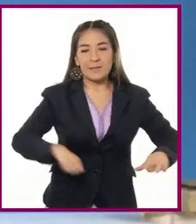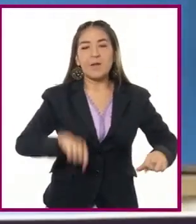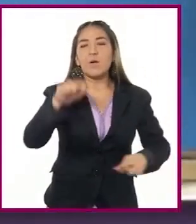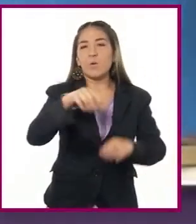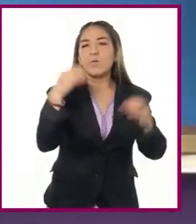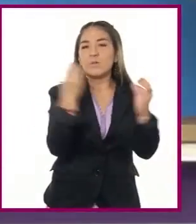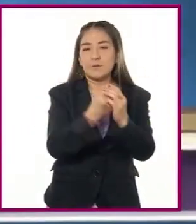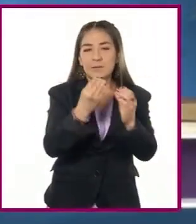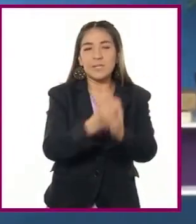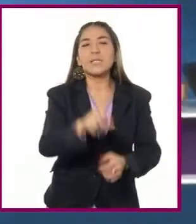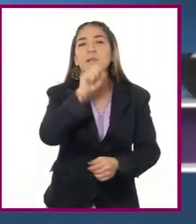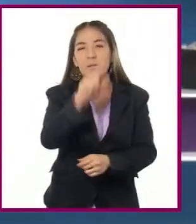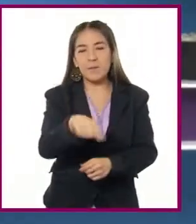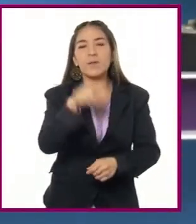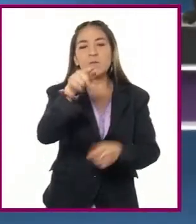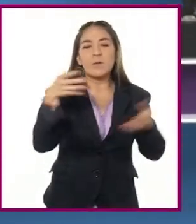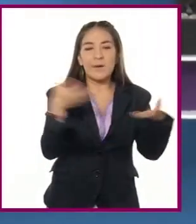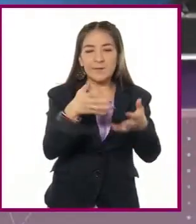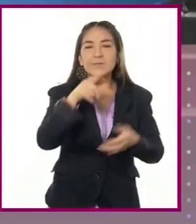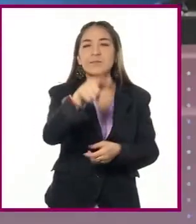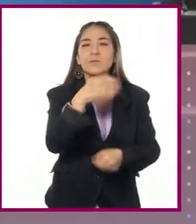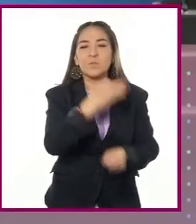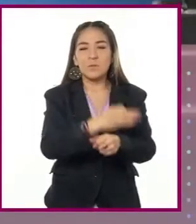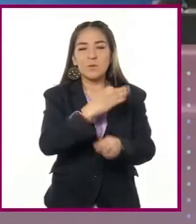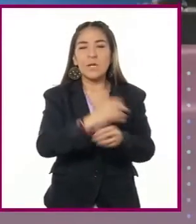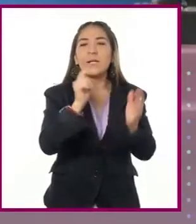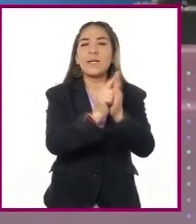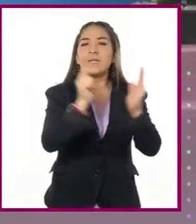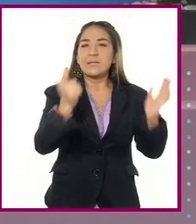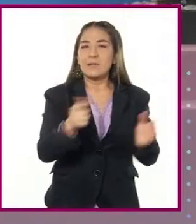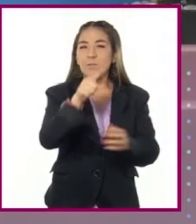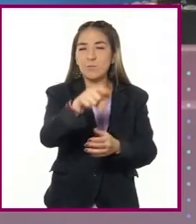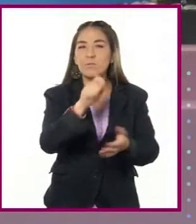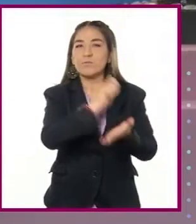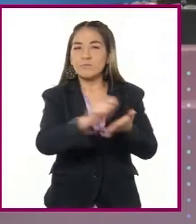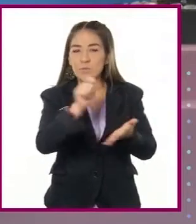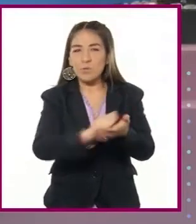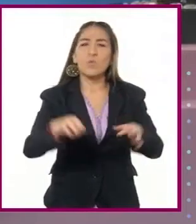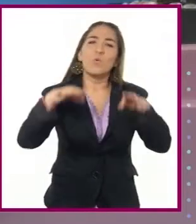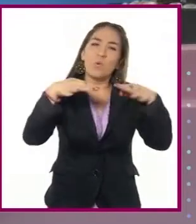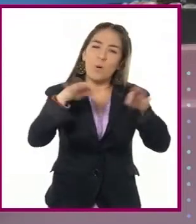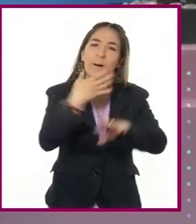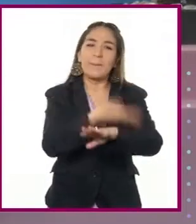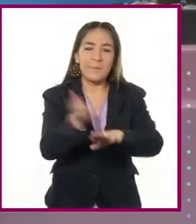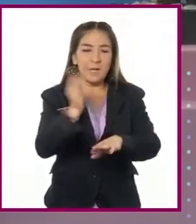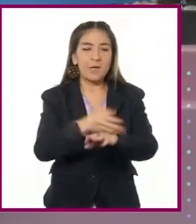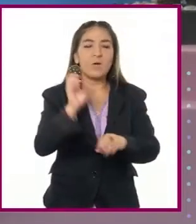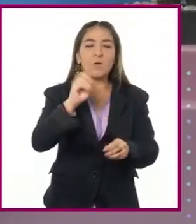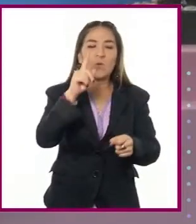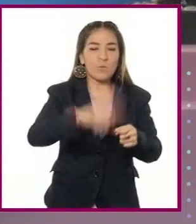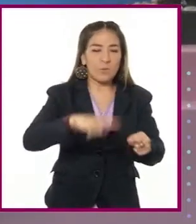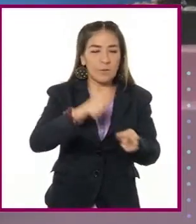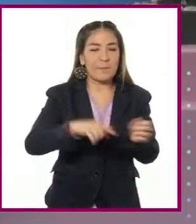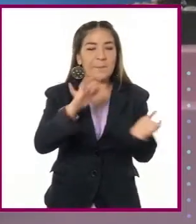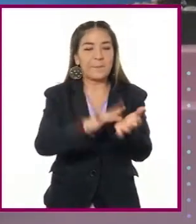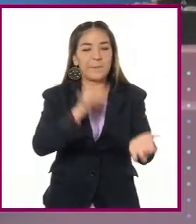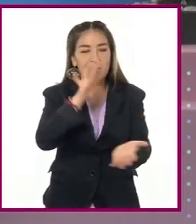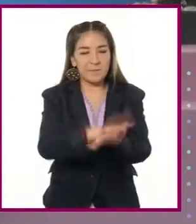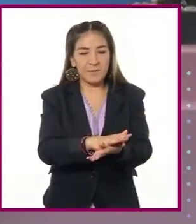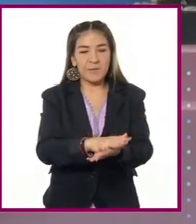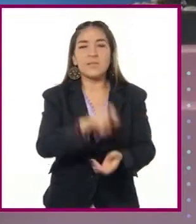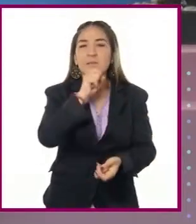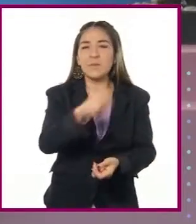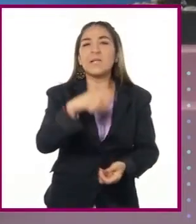sesión. También les invito a tener cerca su libro de texto, cuaderno u hojas blancas o de colores, pegamento así